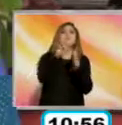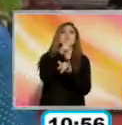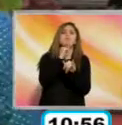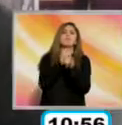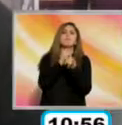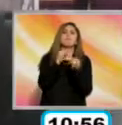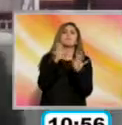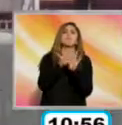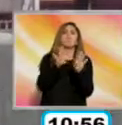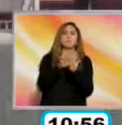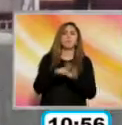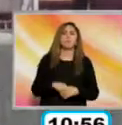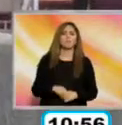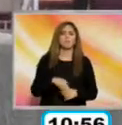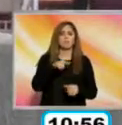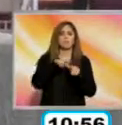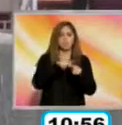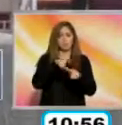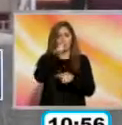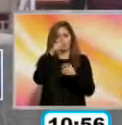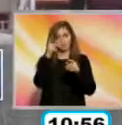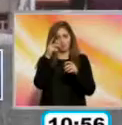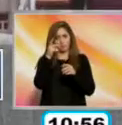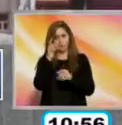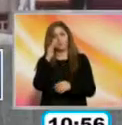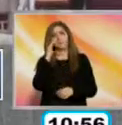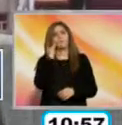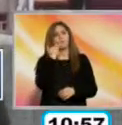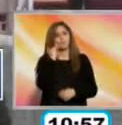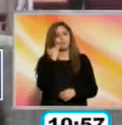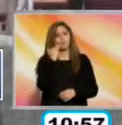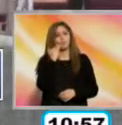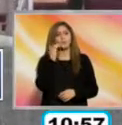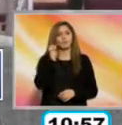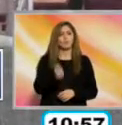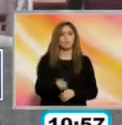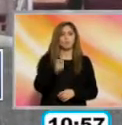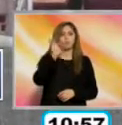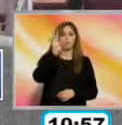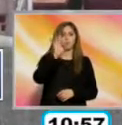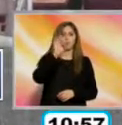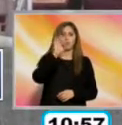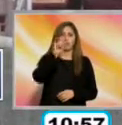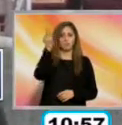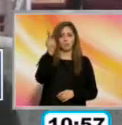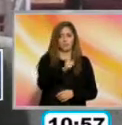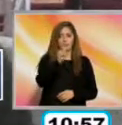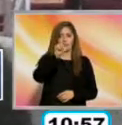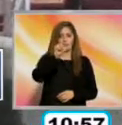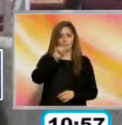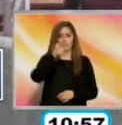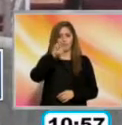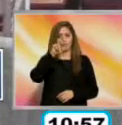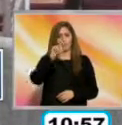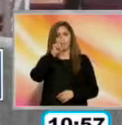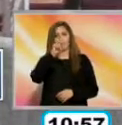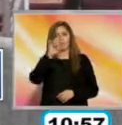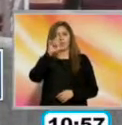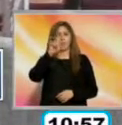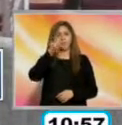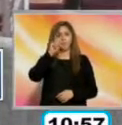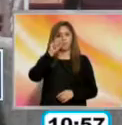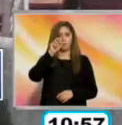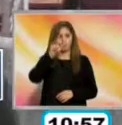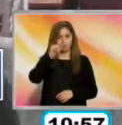rápidamente. Claro que sí, nos pueden seguir en todas las redes sociales, en Facebook, que sería facebook.com/La Era del Volt.